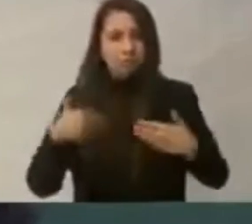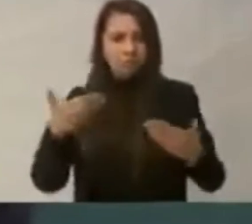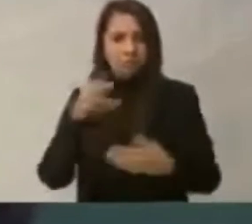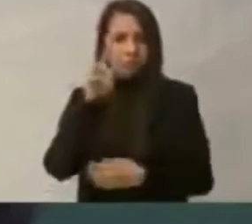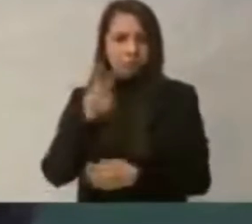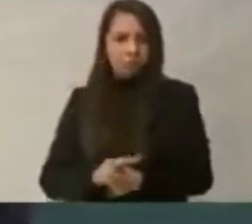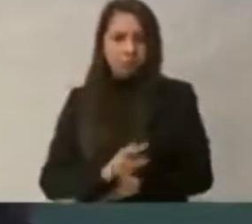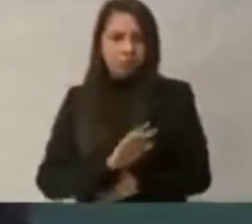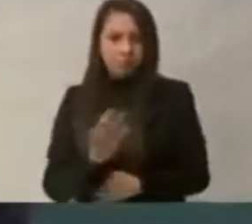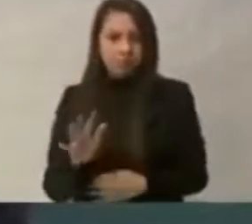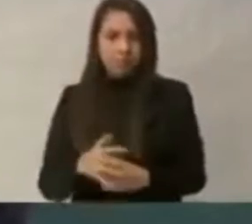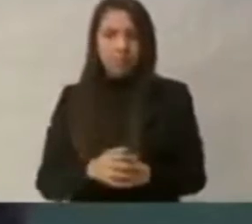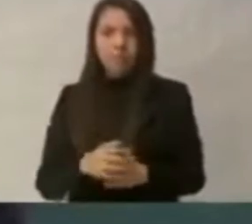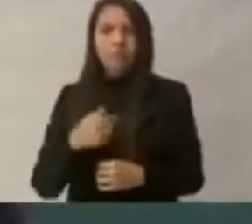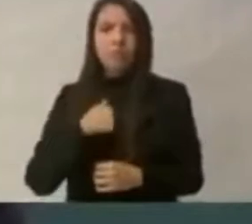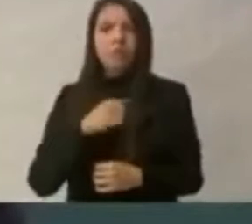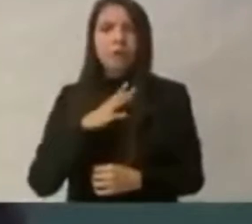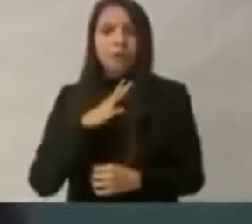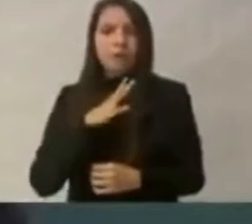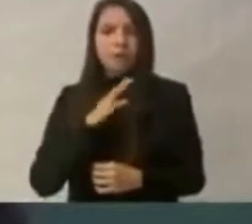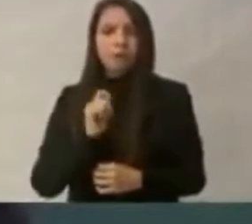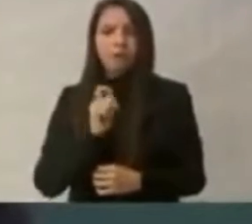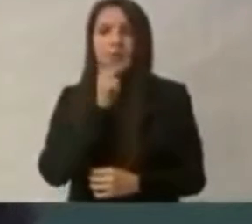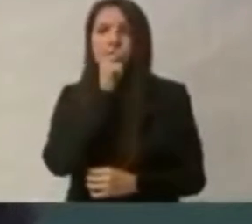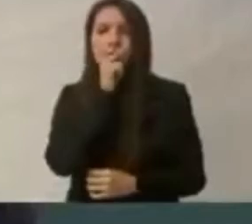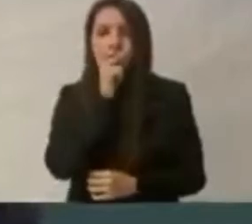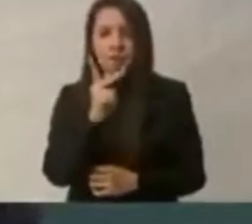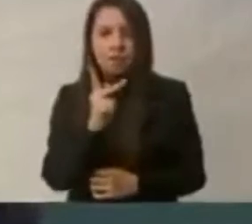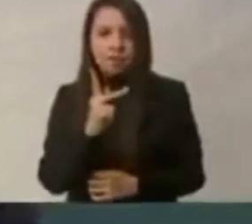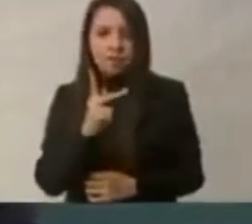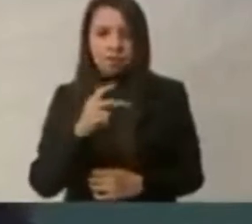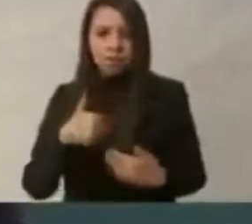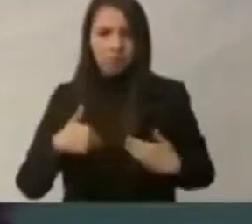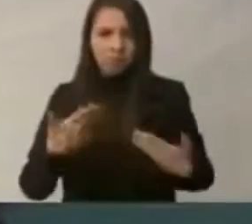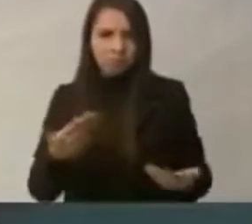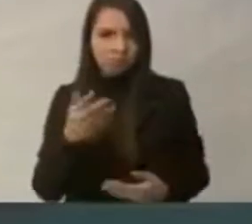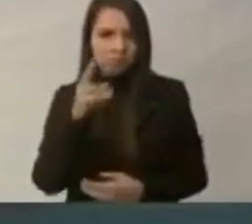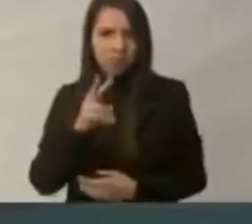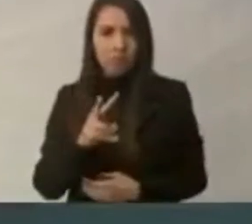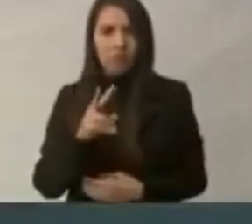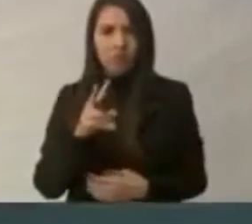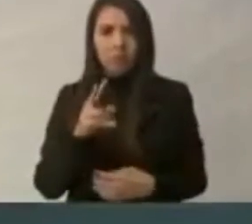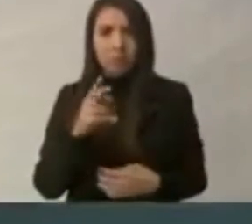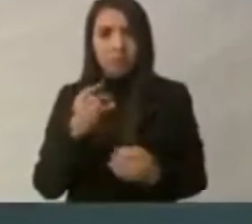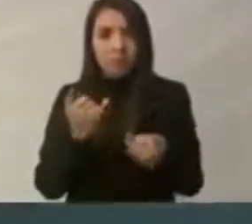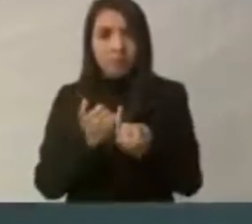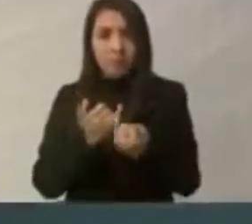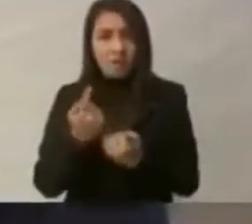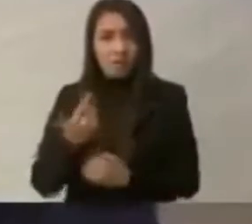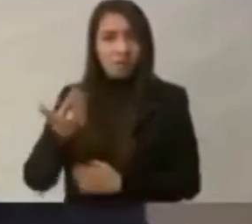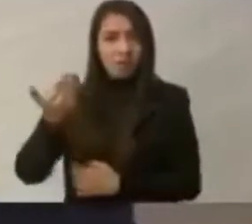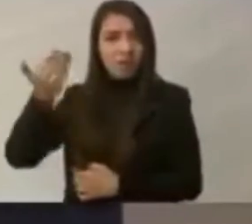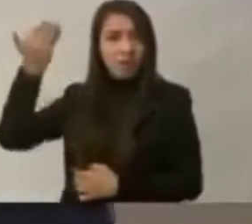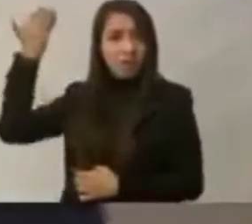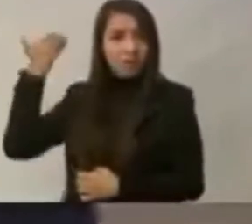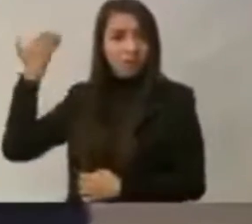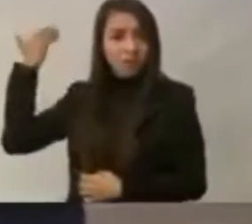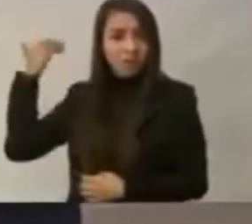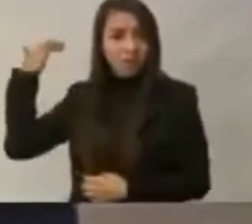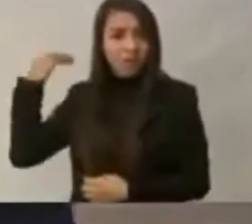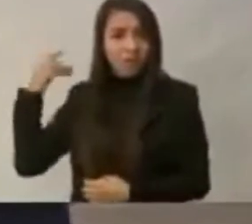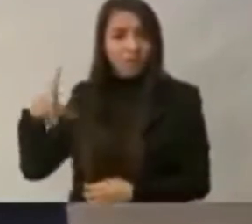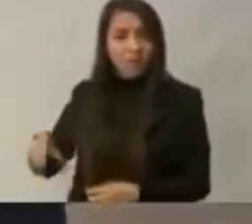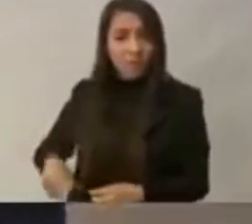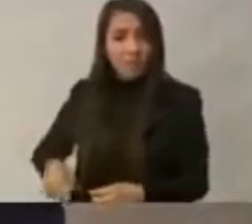Nosotros tenemos palabra. No somos iguales a los conservadores